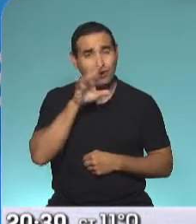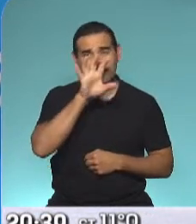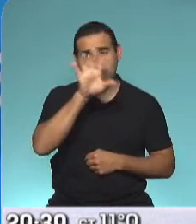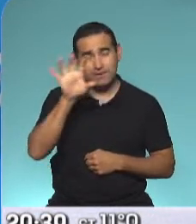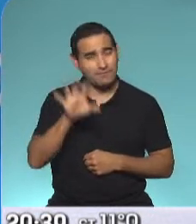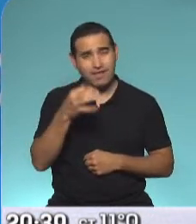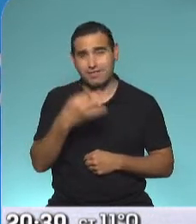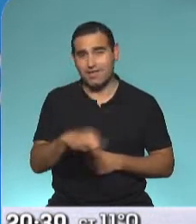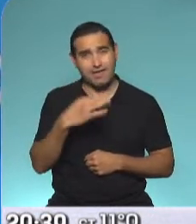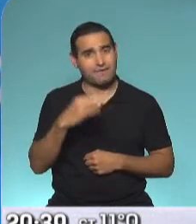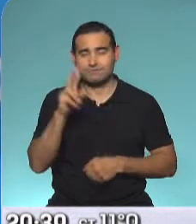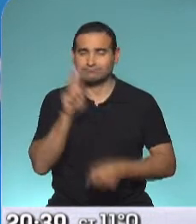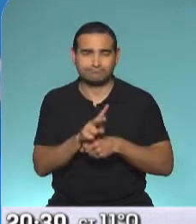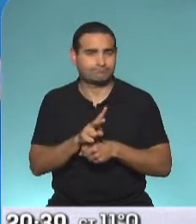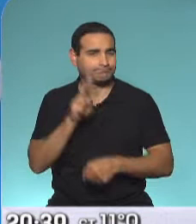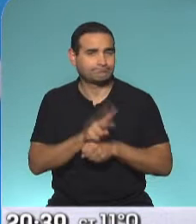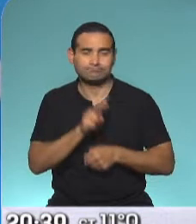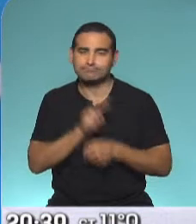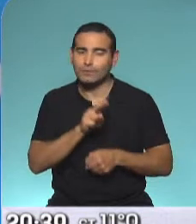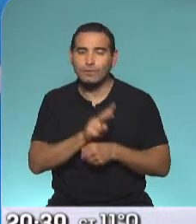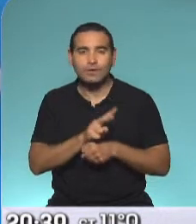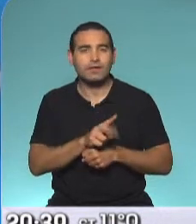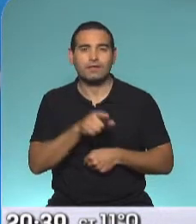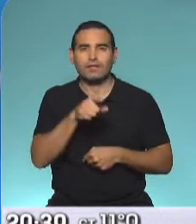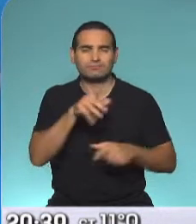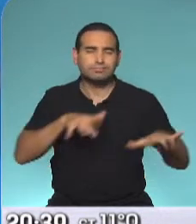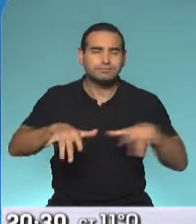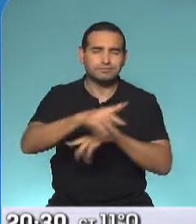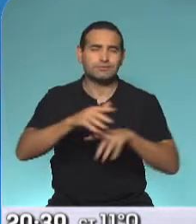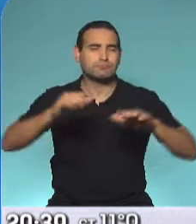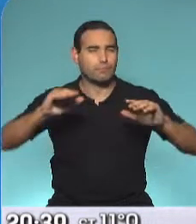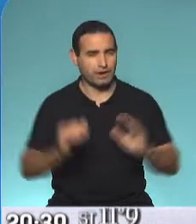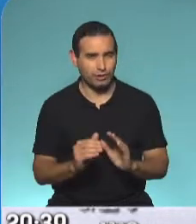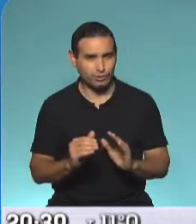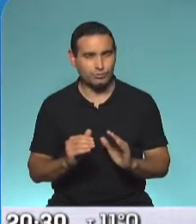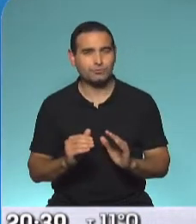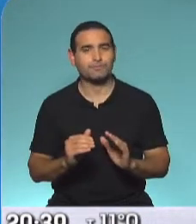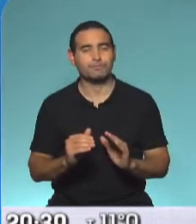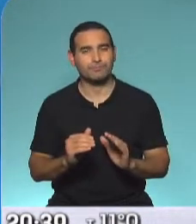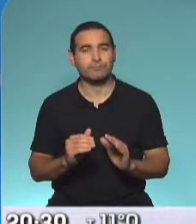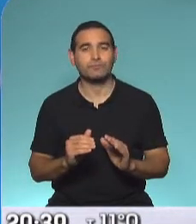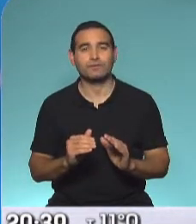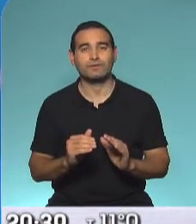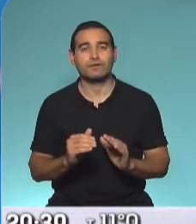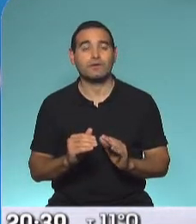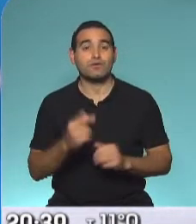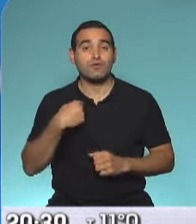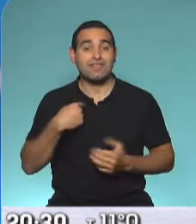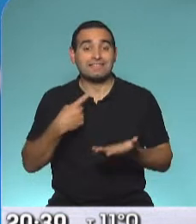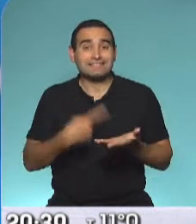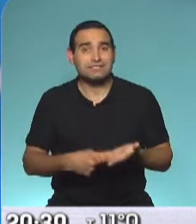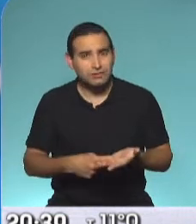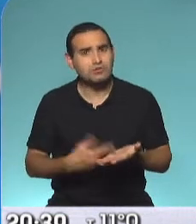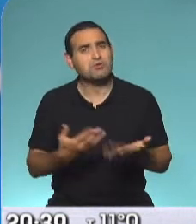intensificar los cuidados minimizar al máximo la circulación cada acción que tomamos podemos